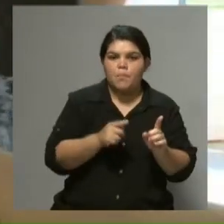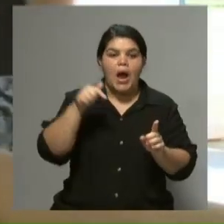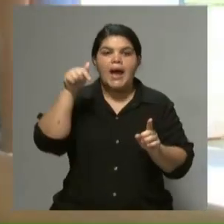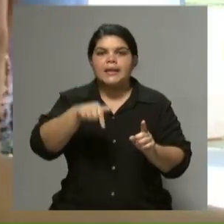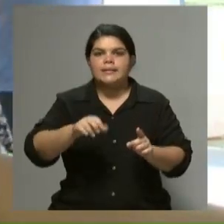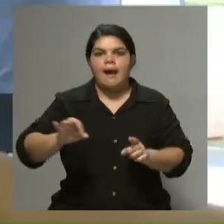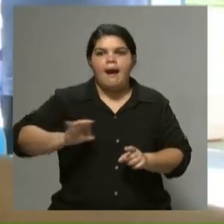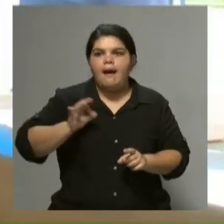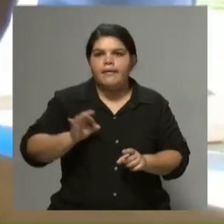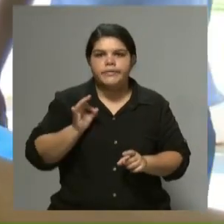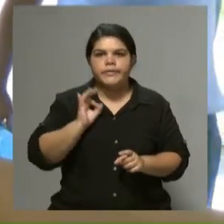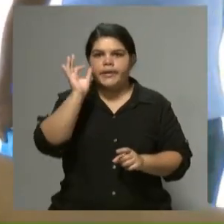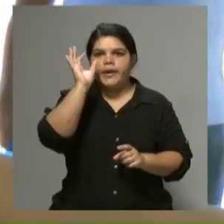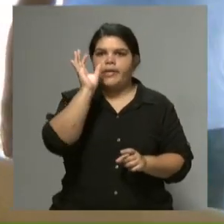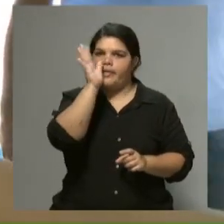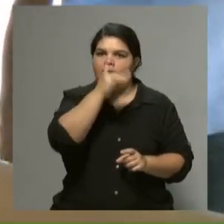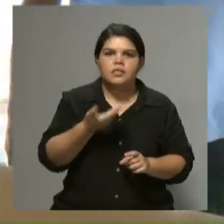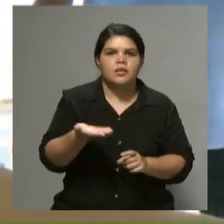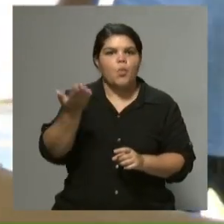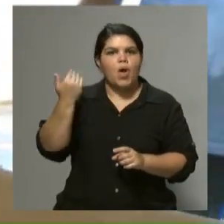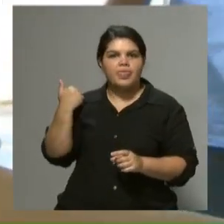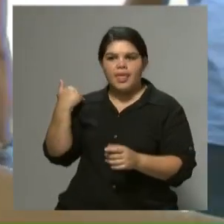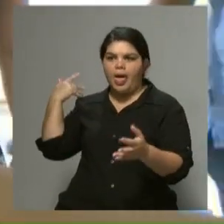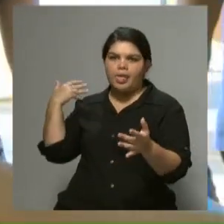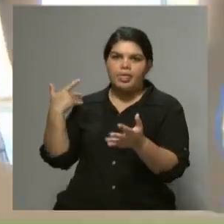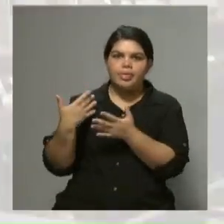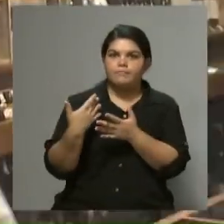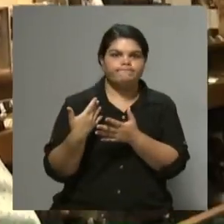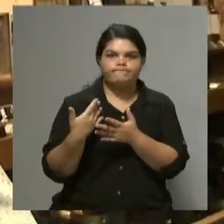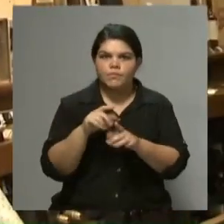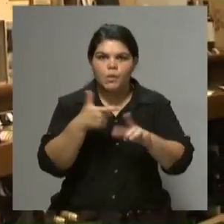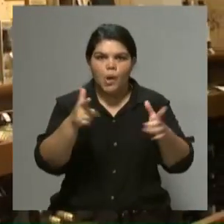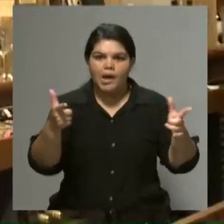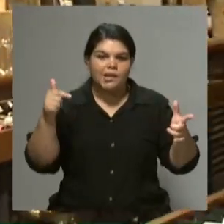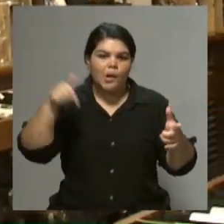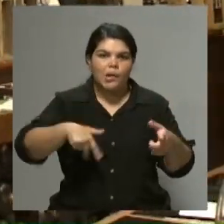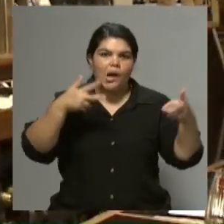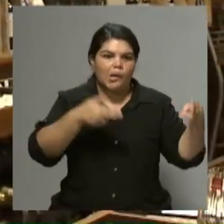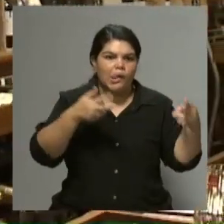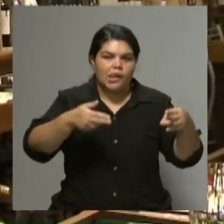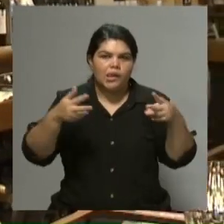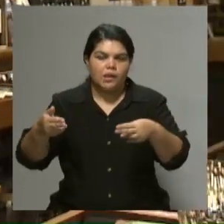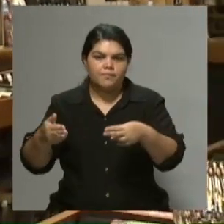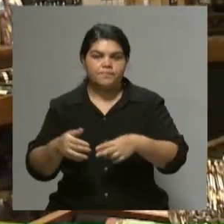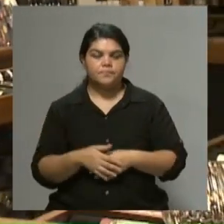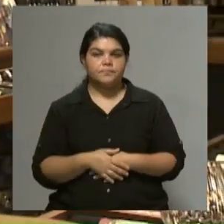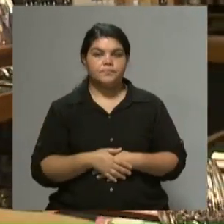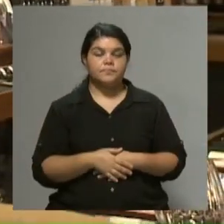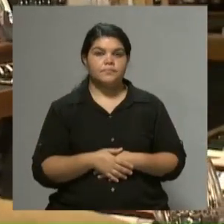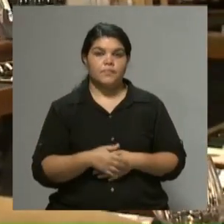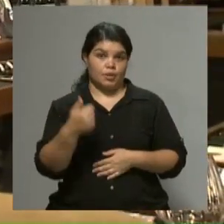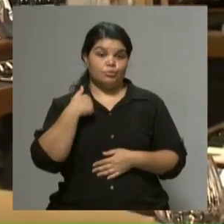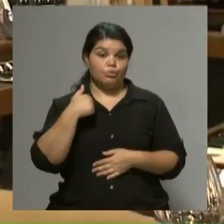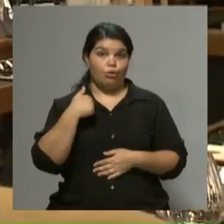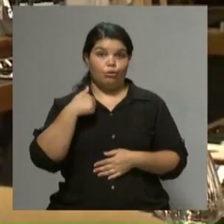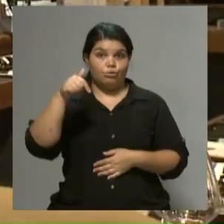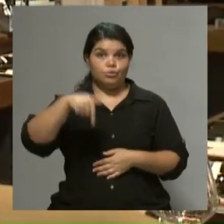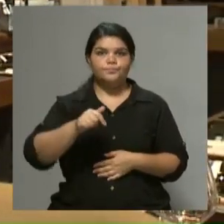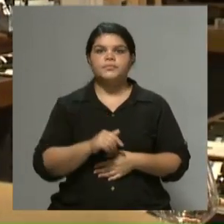tenés un aporte realmente saludable para tu futuro. Hoy, y hace ya 16 años, tengo este negocio donde vendemos